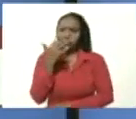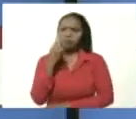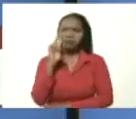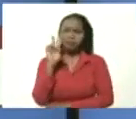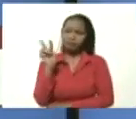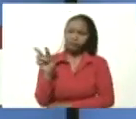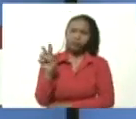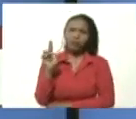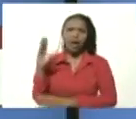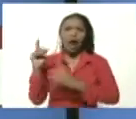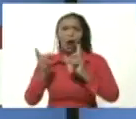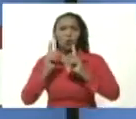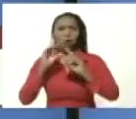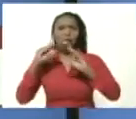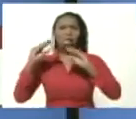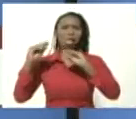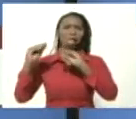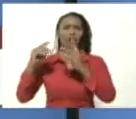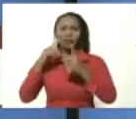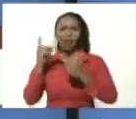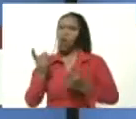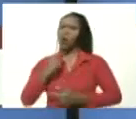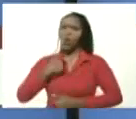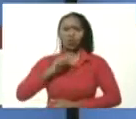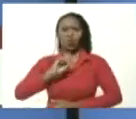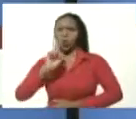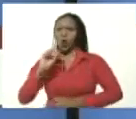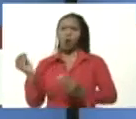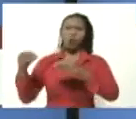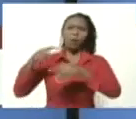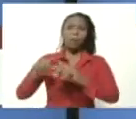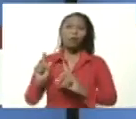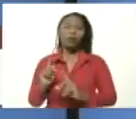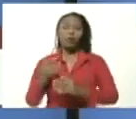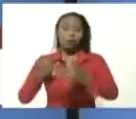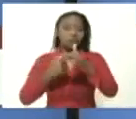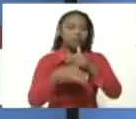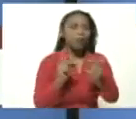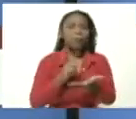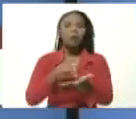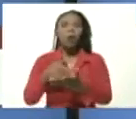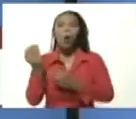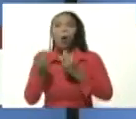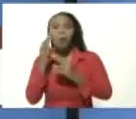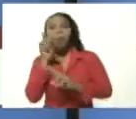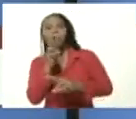muy cómicas. No, es que nosotros no estamos de acuerdo, pero vamos a participar para ver cómo nos va.